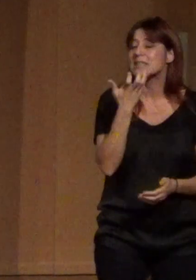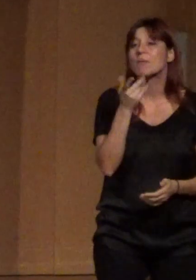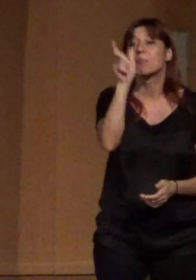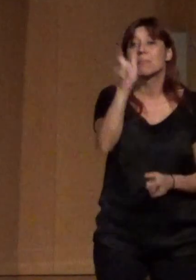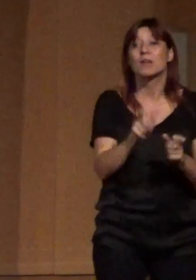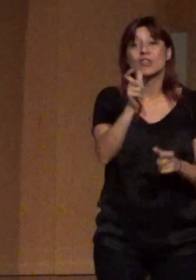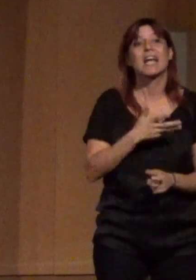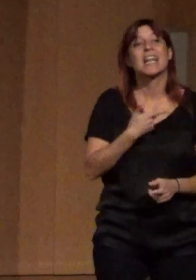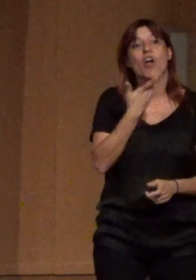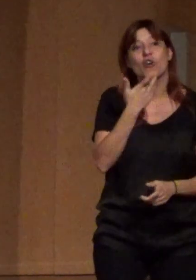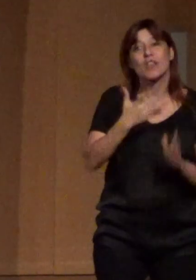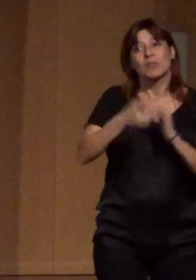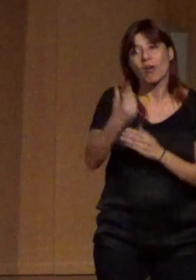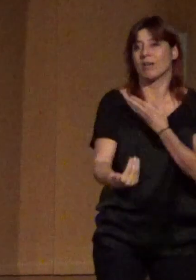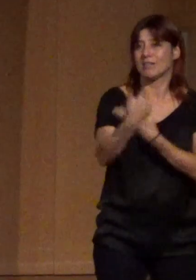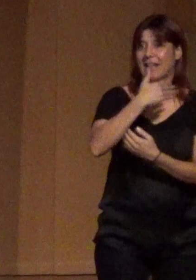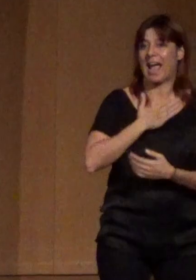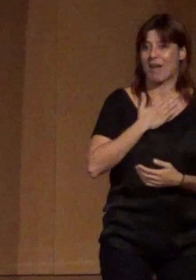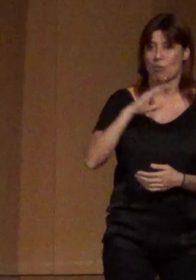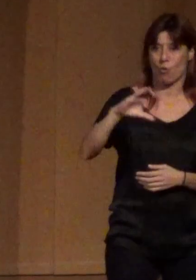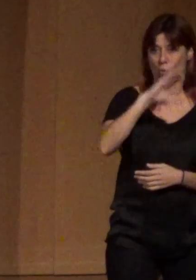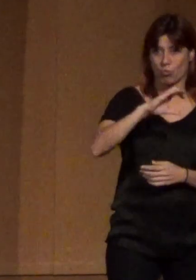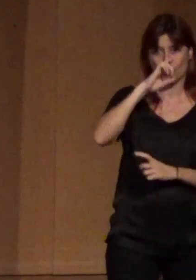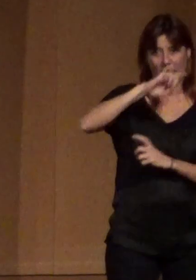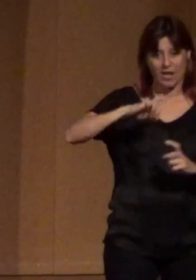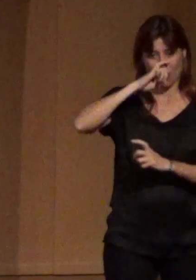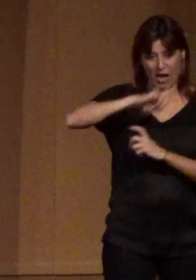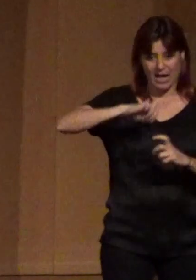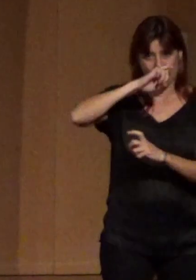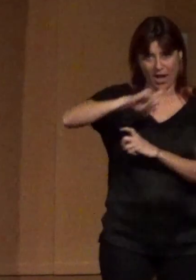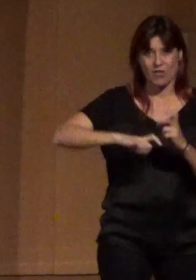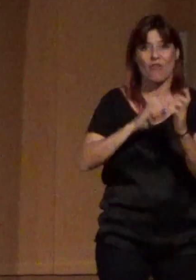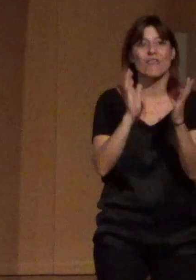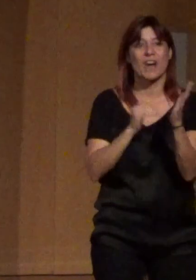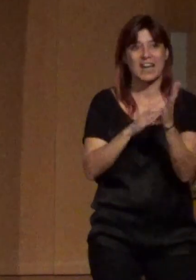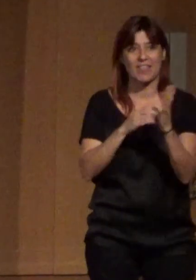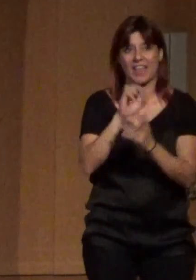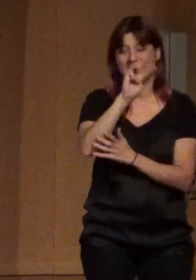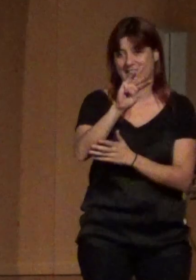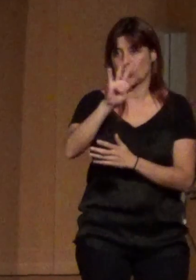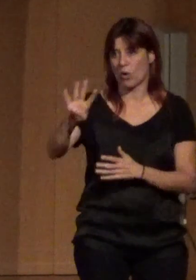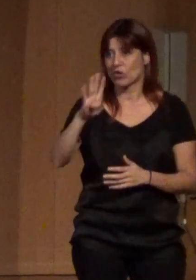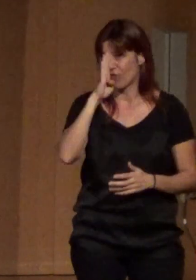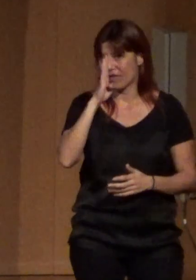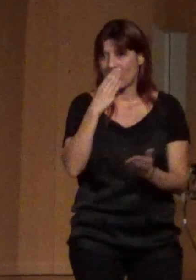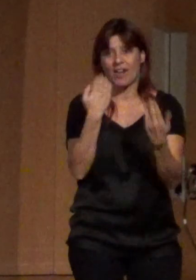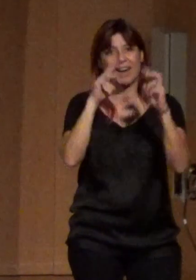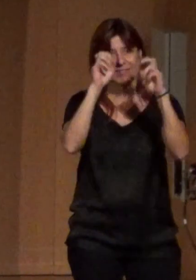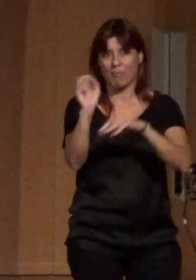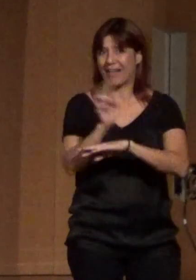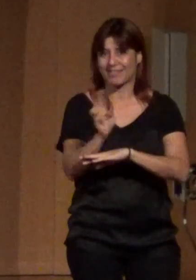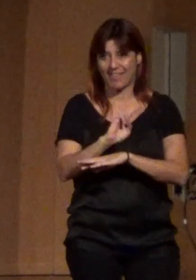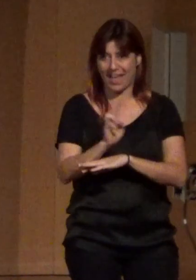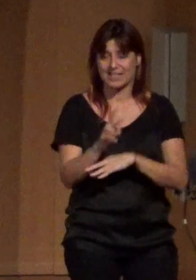del neurodesarrollo, que se venga a nuestros cursos, que hacemos cada año en Valencia, el 3 y 4 de febrero, se va a dar mucho del TDAH, y esperemos